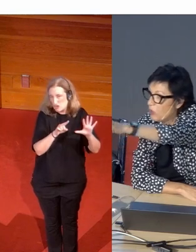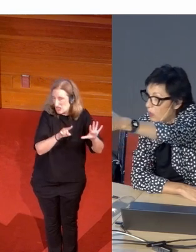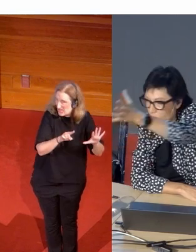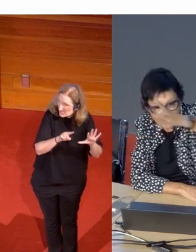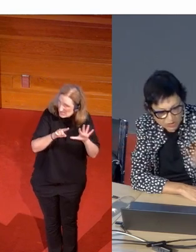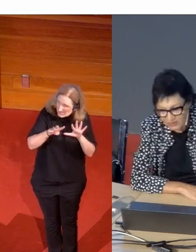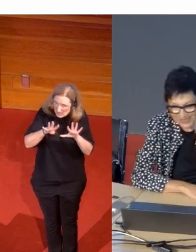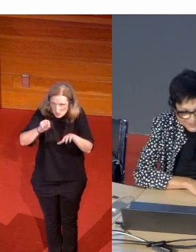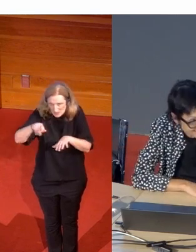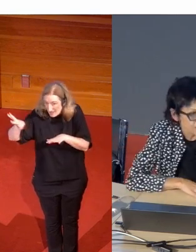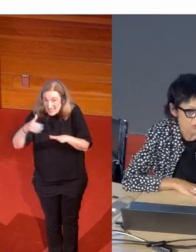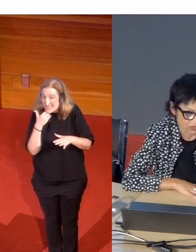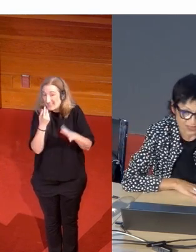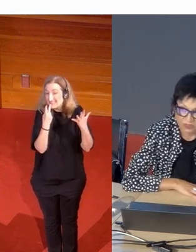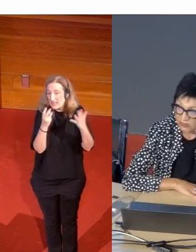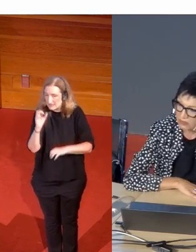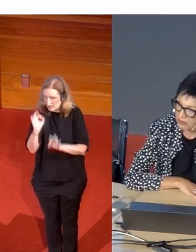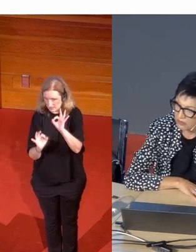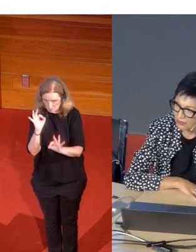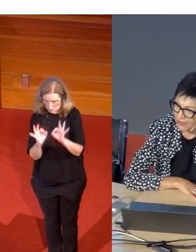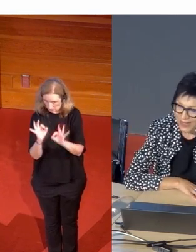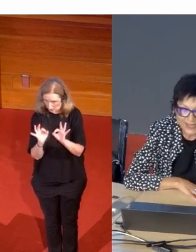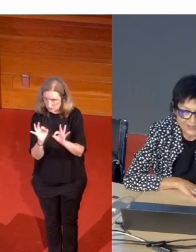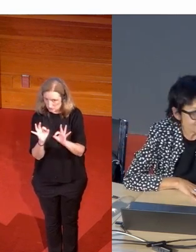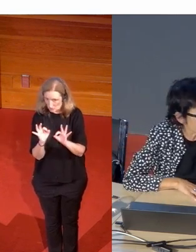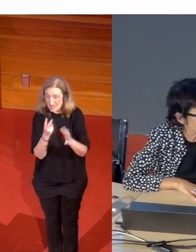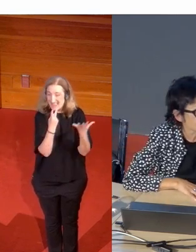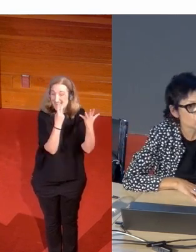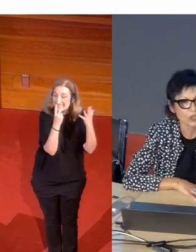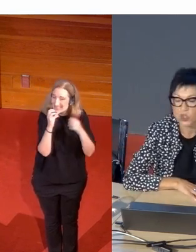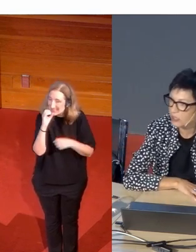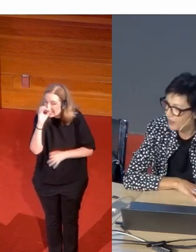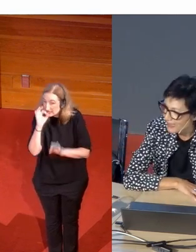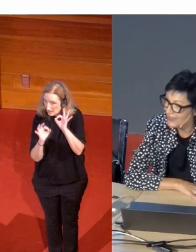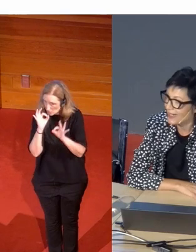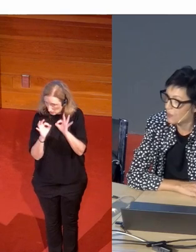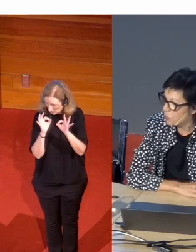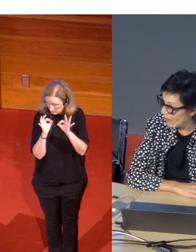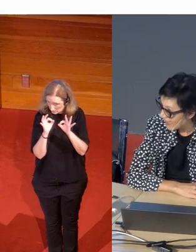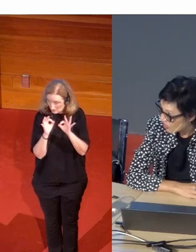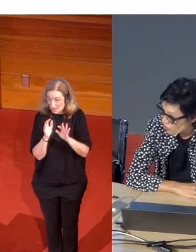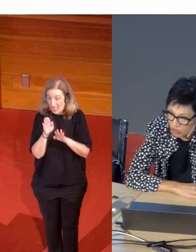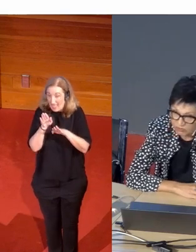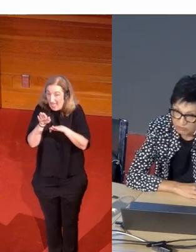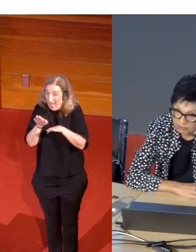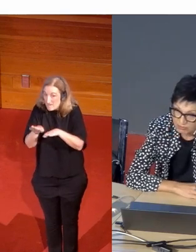69 com algo el 70 por el 70 de los simpatizantes